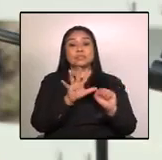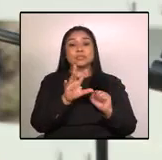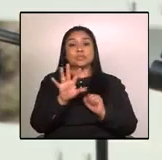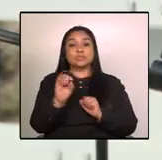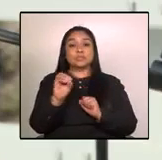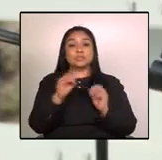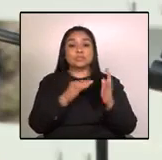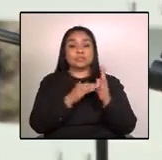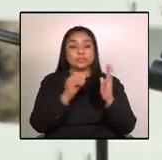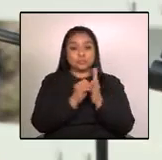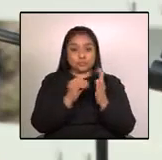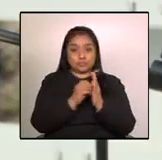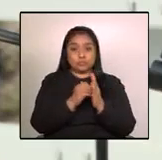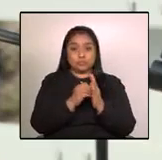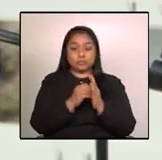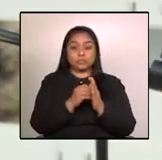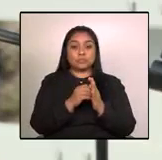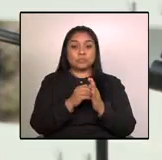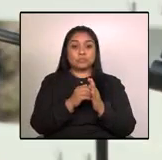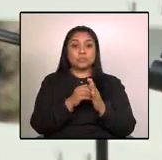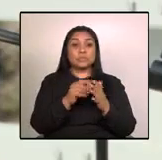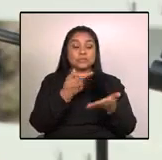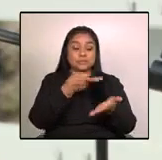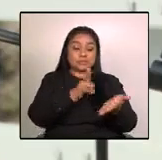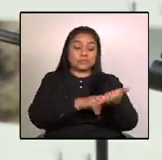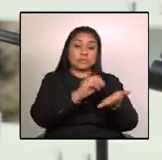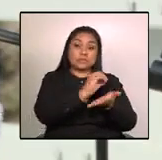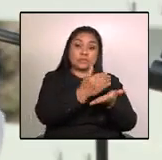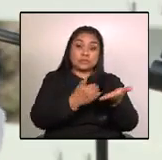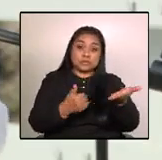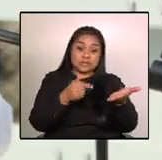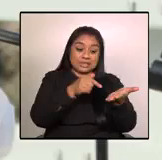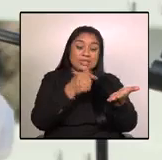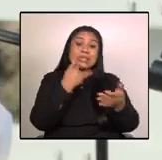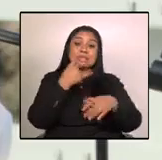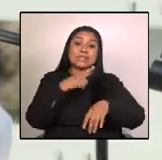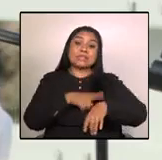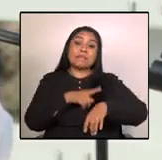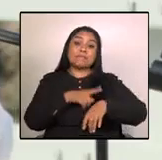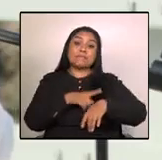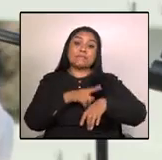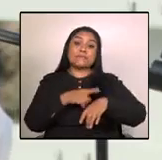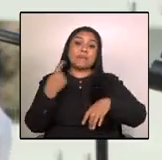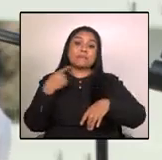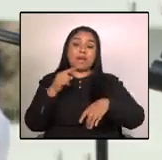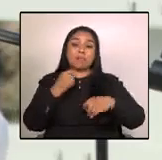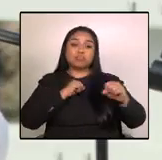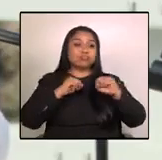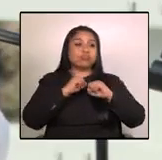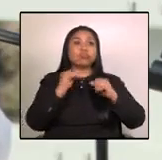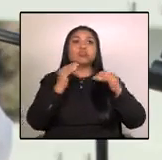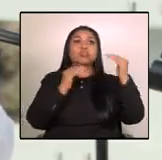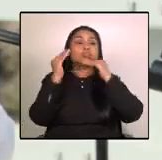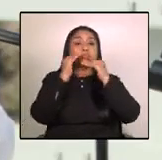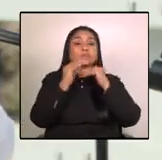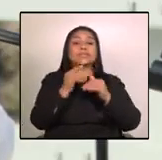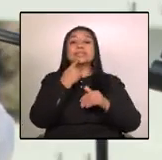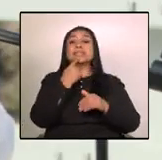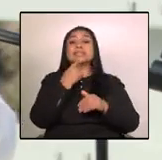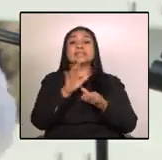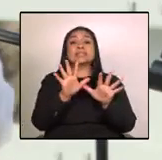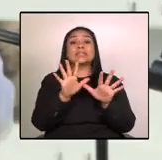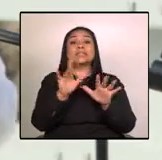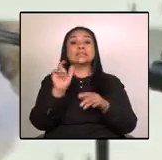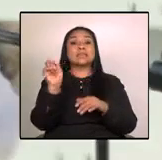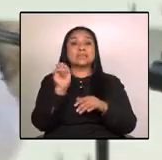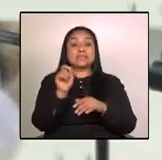52,650,000 quetzales. En el contrato decía que su tiempo para poderse ejecutar era de 10 meses, señor presidente. Y